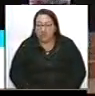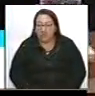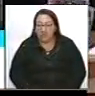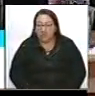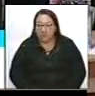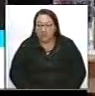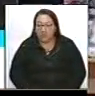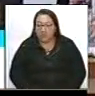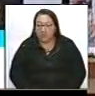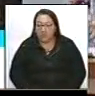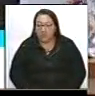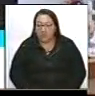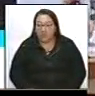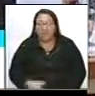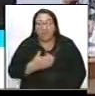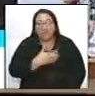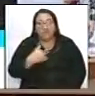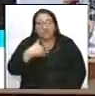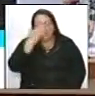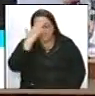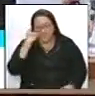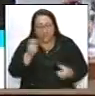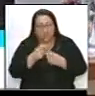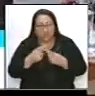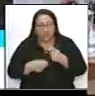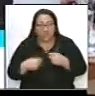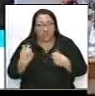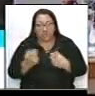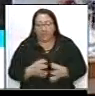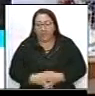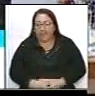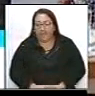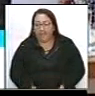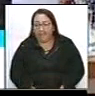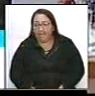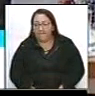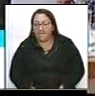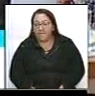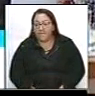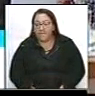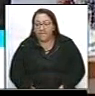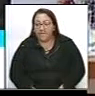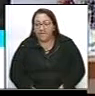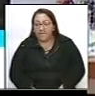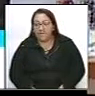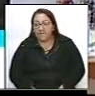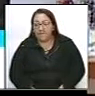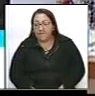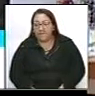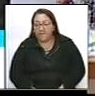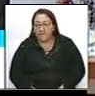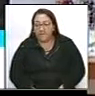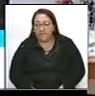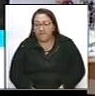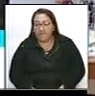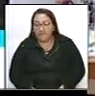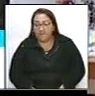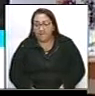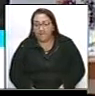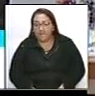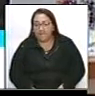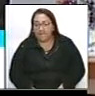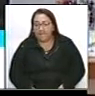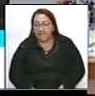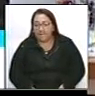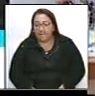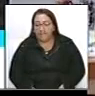Gracias, presidenta. Saludando a todos los colegas y a los asistentes. Yo sí me auno a la posición planteada por